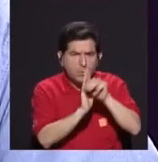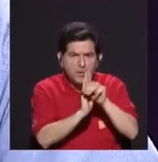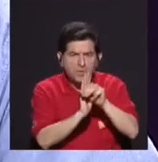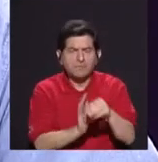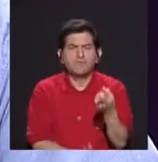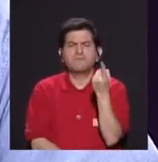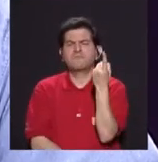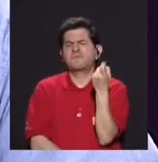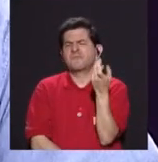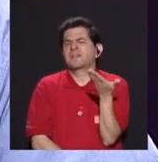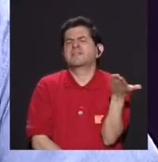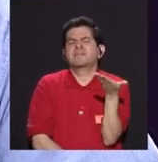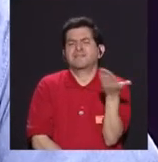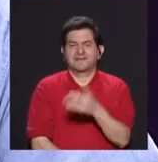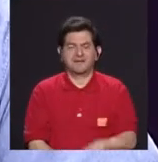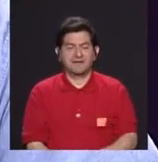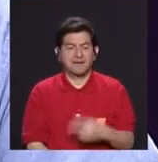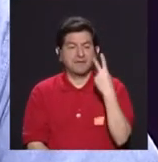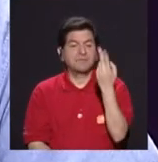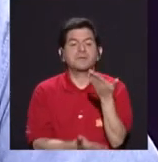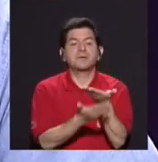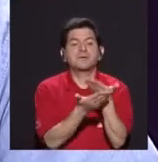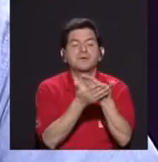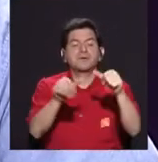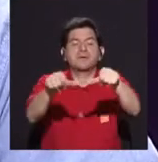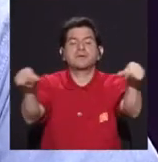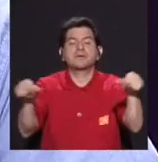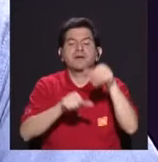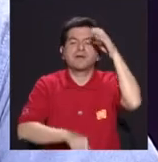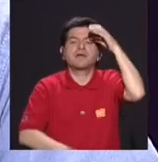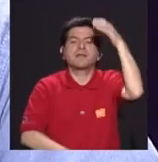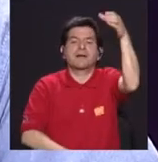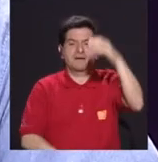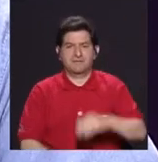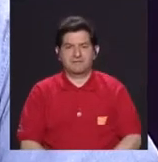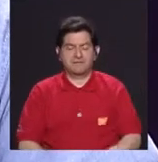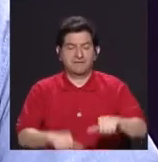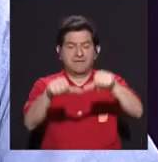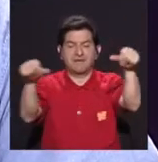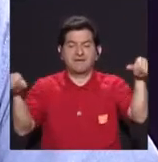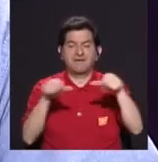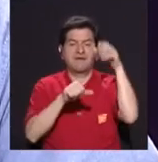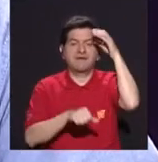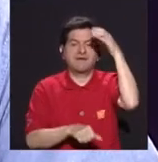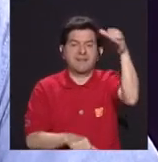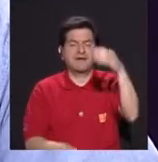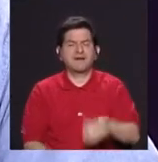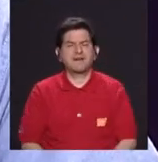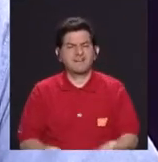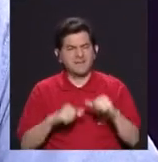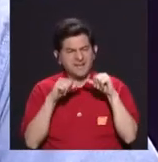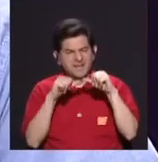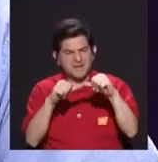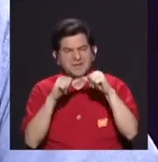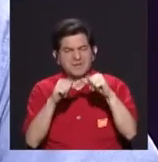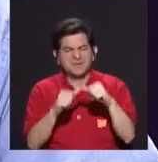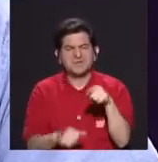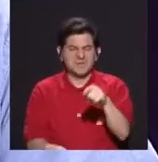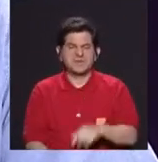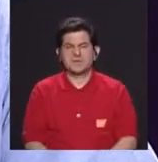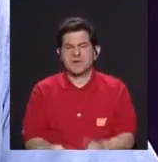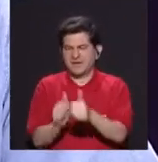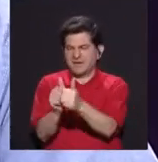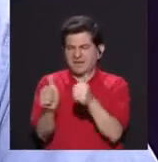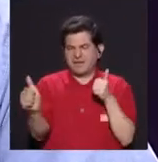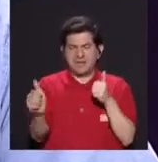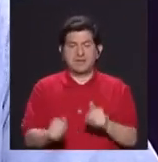sobre todo ver la evidencia en el ámbito cultural es decir en el ámbito cultural creo que seguimos mucho desfasados que si